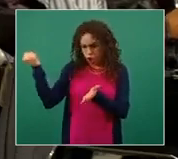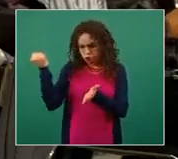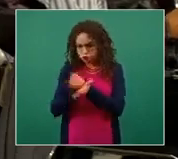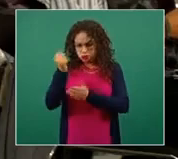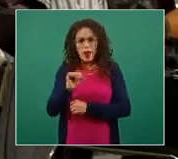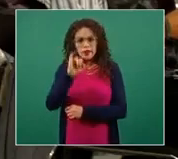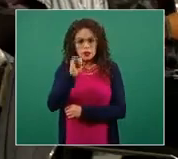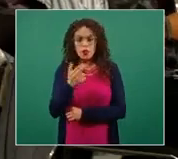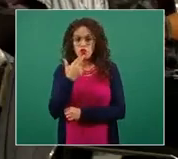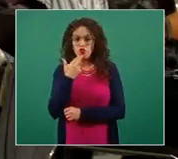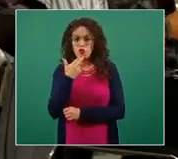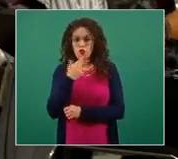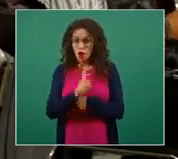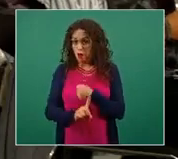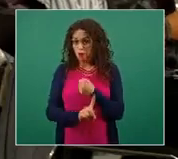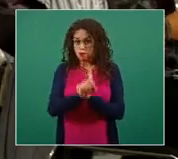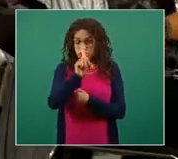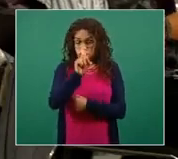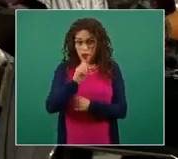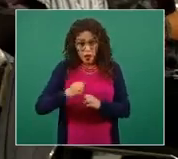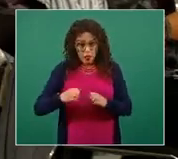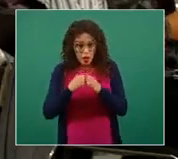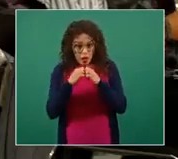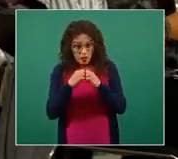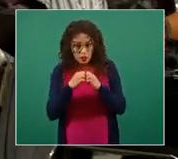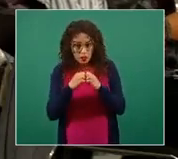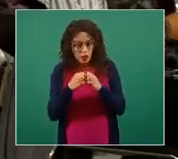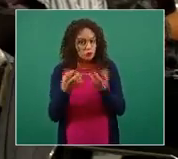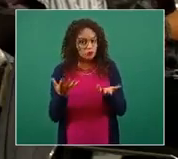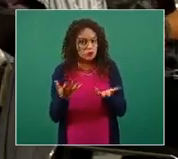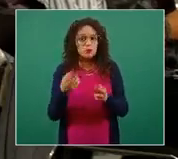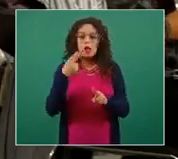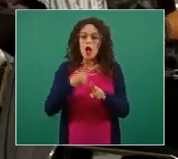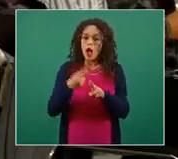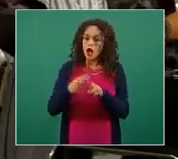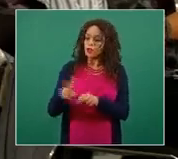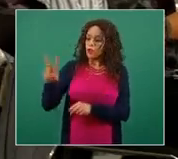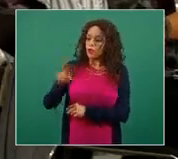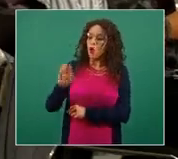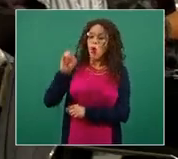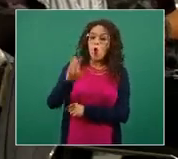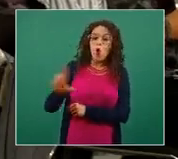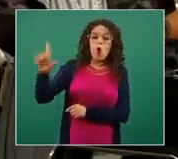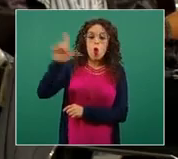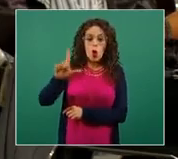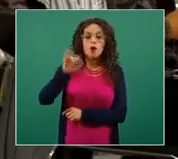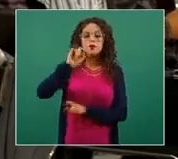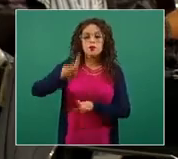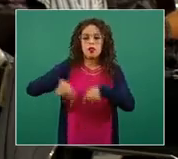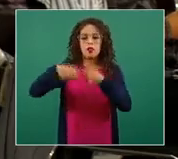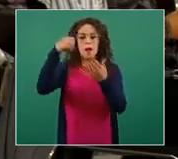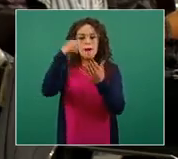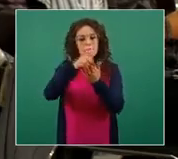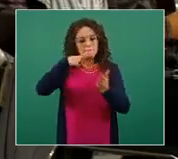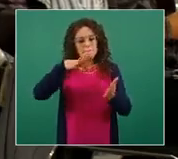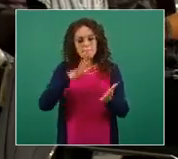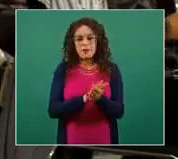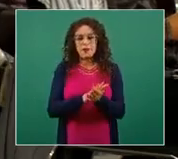emergencia y que sería el viernes o hasta el lunes cuando otorgaría este registro una vez